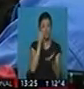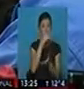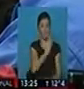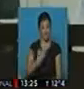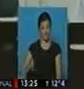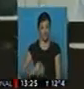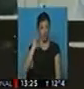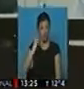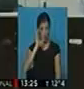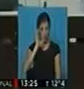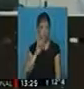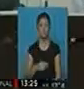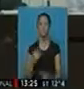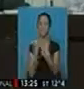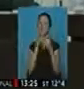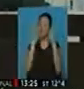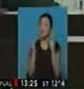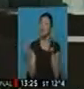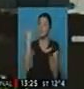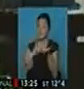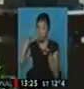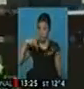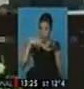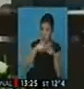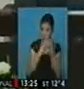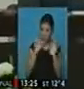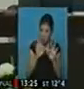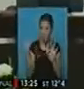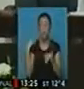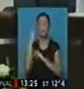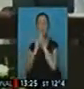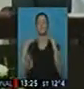Todo esto y mucho más se lo contamos luego de la pausa en